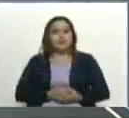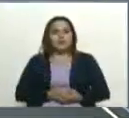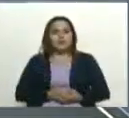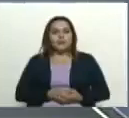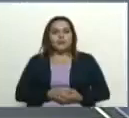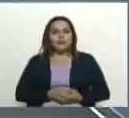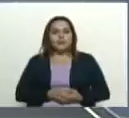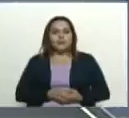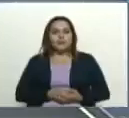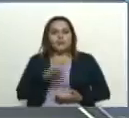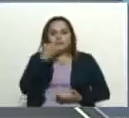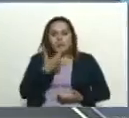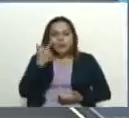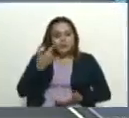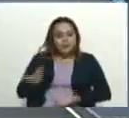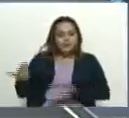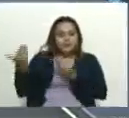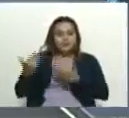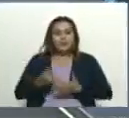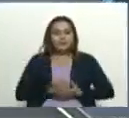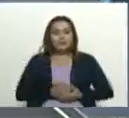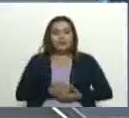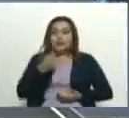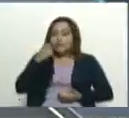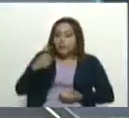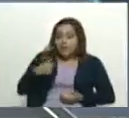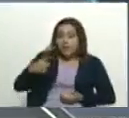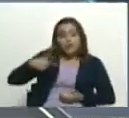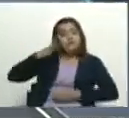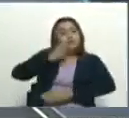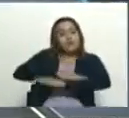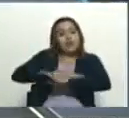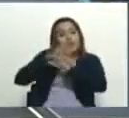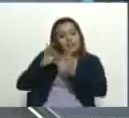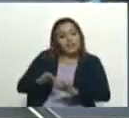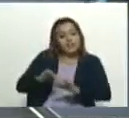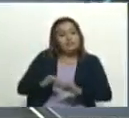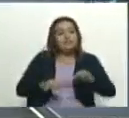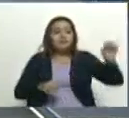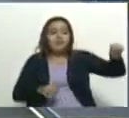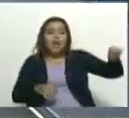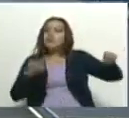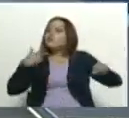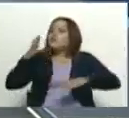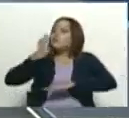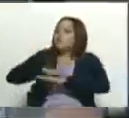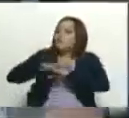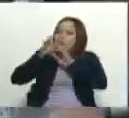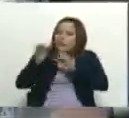es. Una belleza, vale, Willagny. Tú me dijiste que me portara bien. Yo me porto bien.